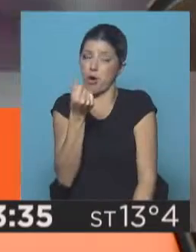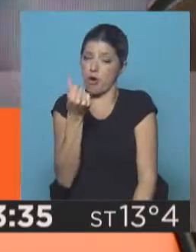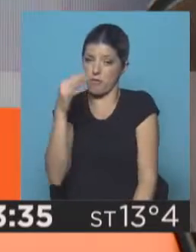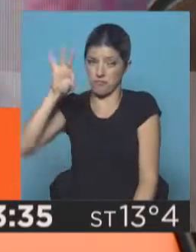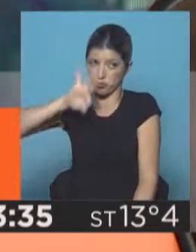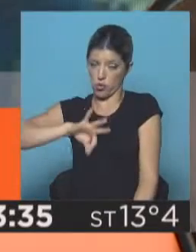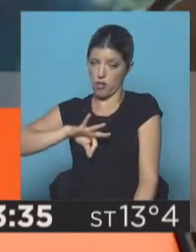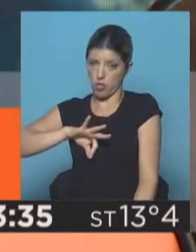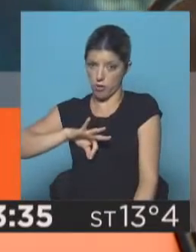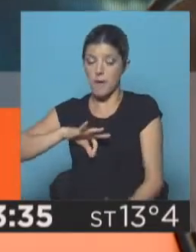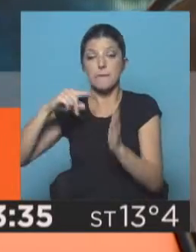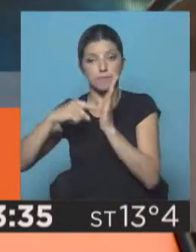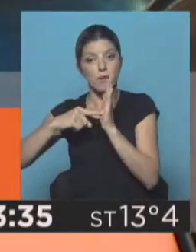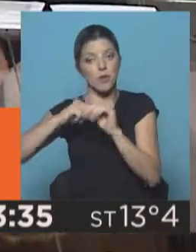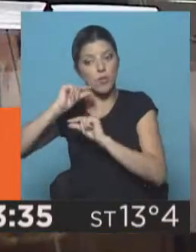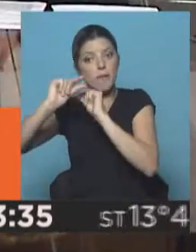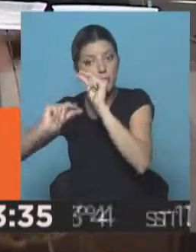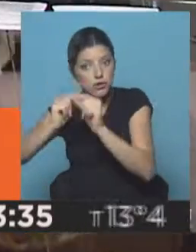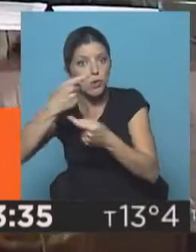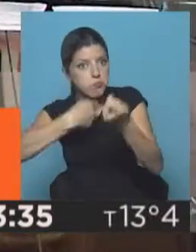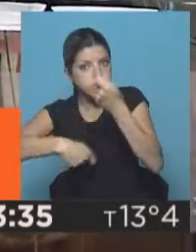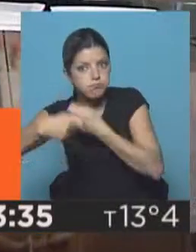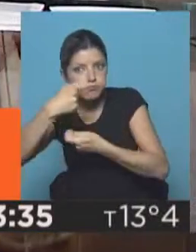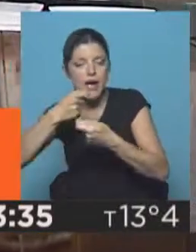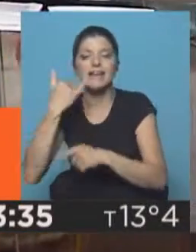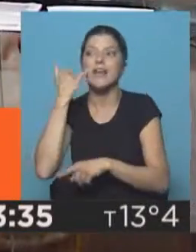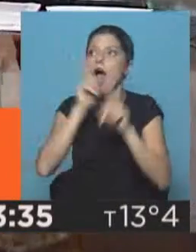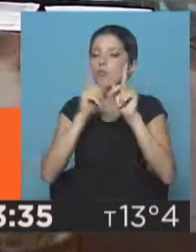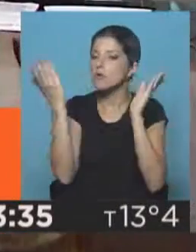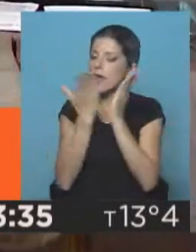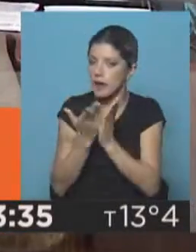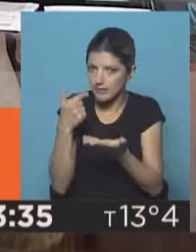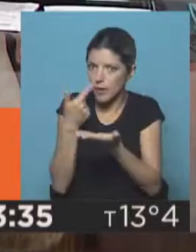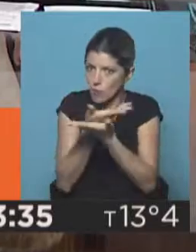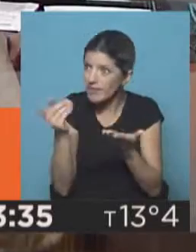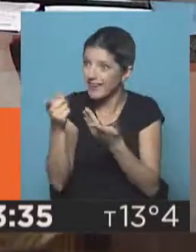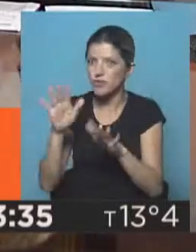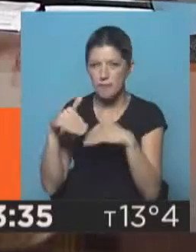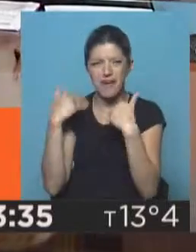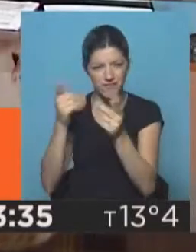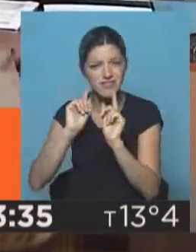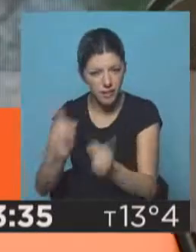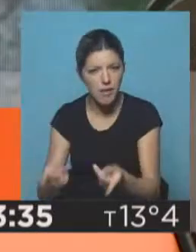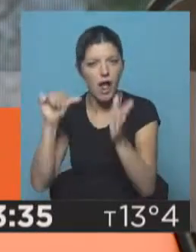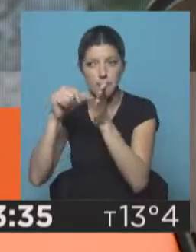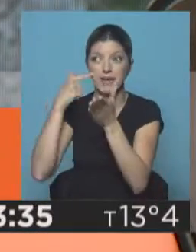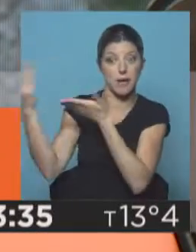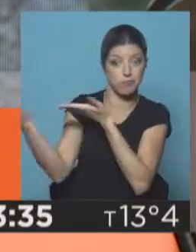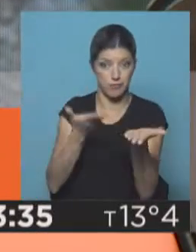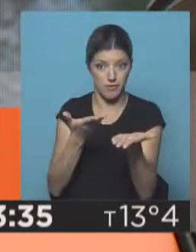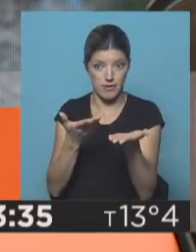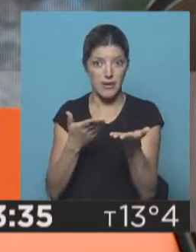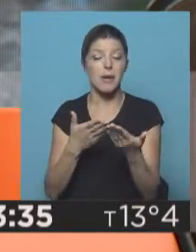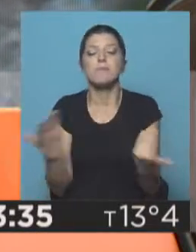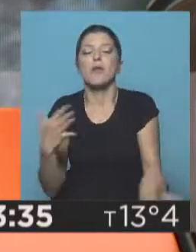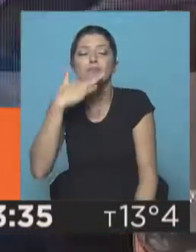ingresos, pero empiezan a aportar. Es decir, hay estudios que ya señalan que eso es beneficioso para los países. Lo que no se entiende es por qué no se difunden